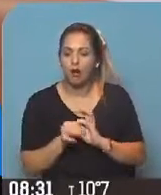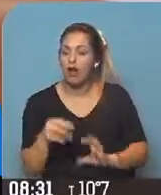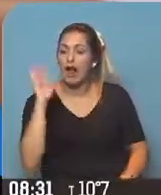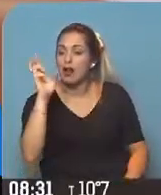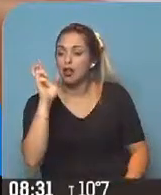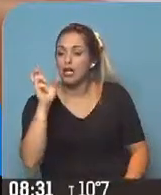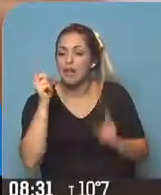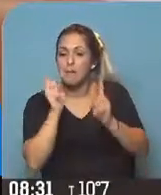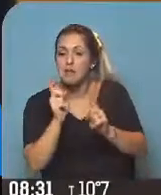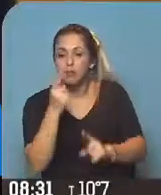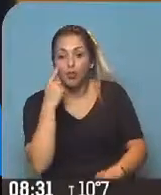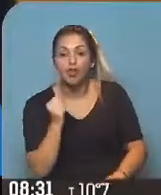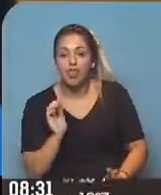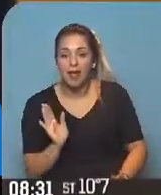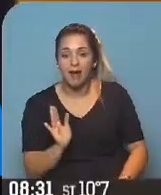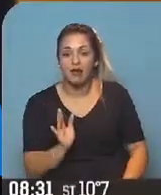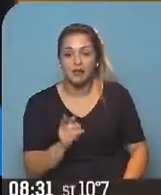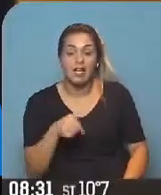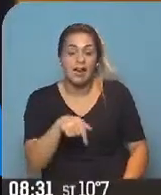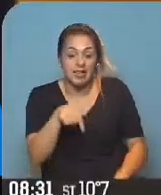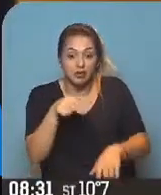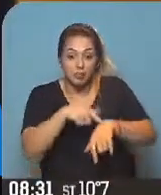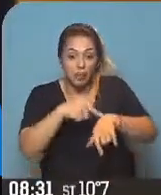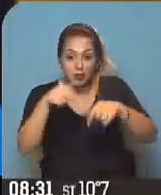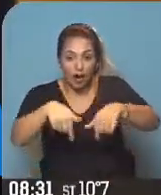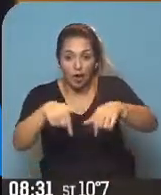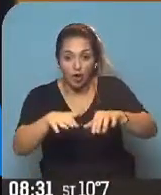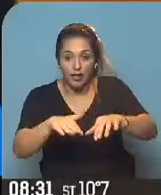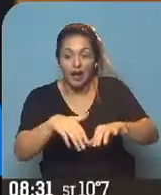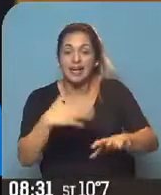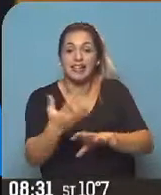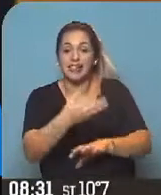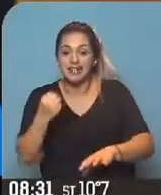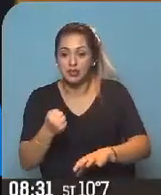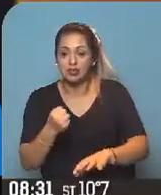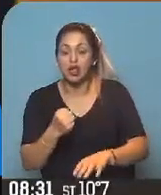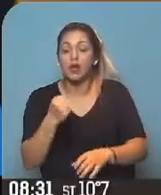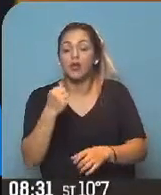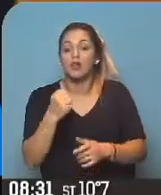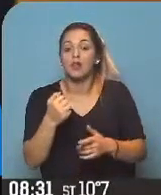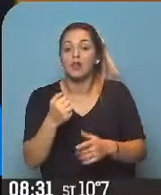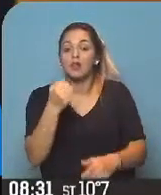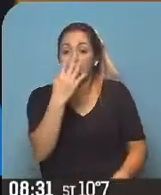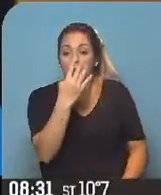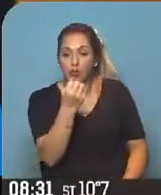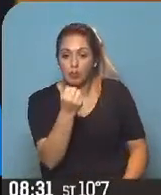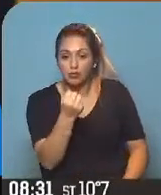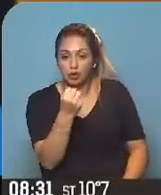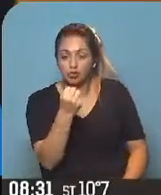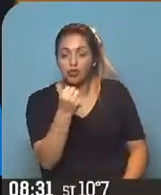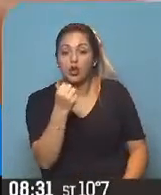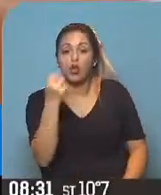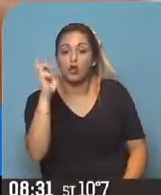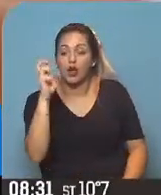que está en la definitiva en este momento digamos las retenciones para el sector primario son 4 pesos con un dólar de